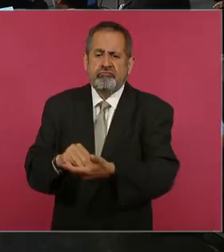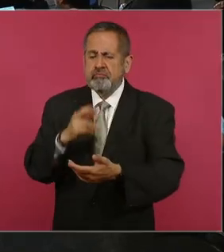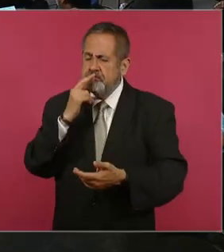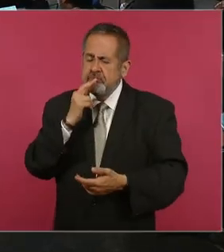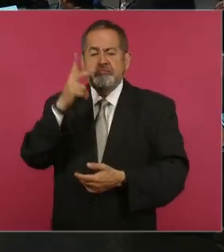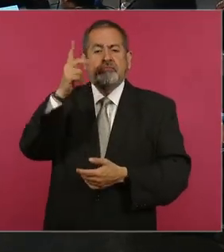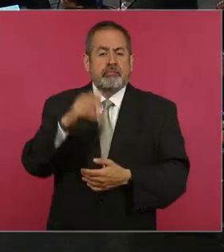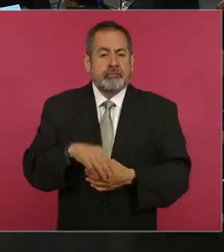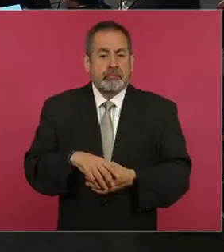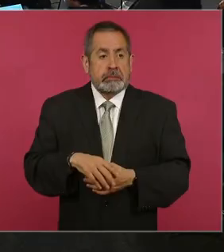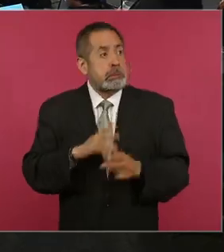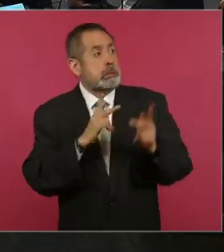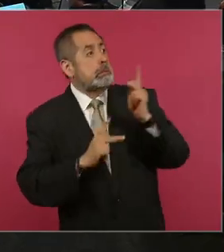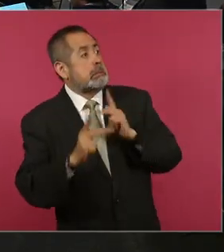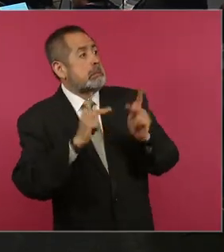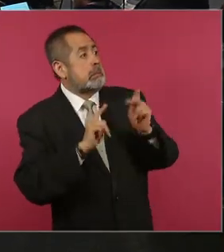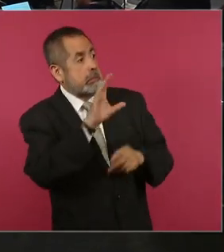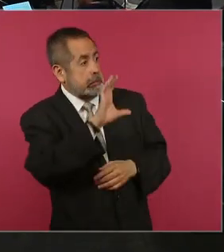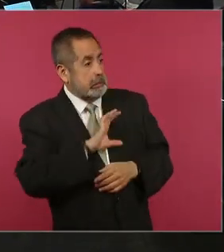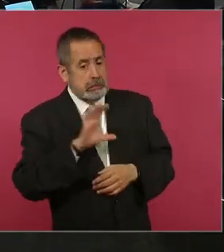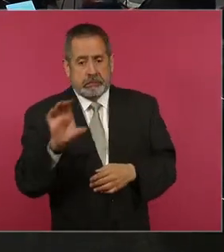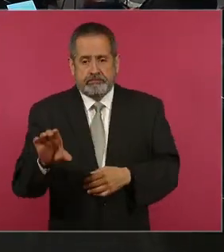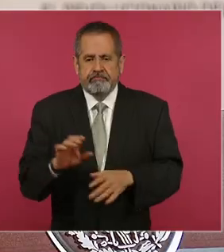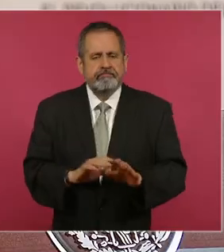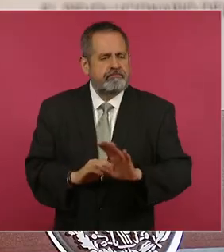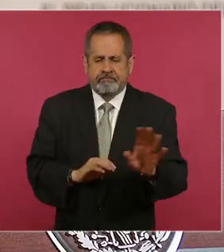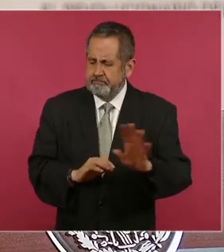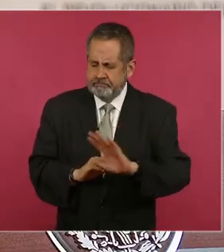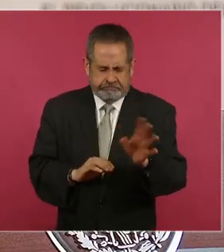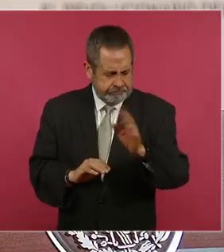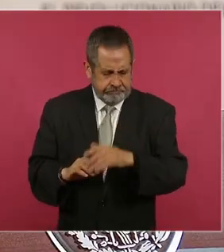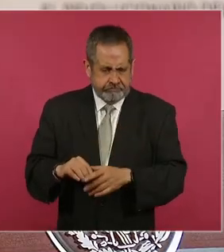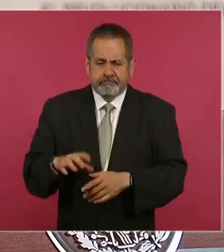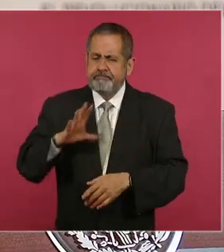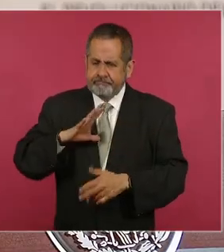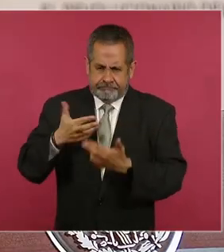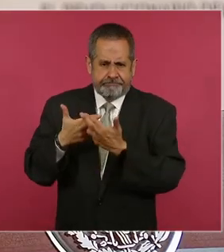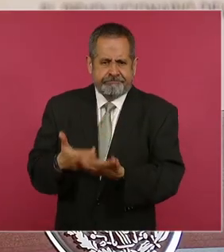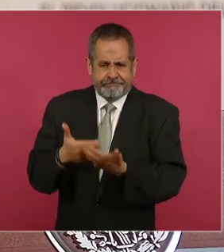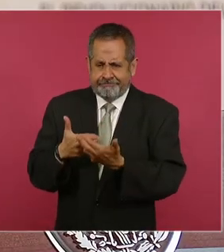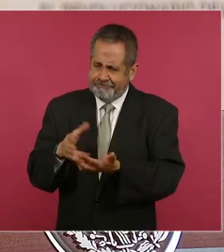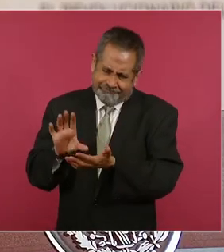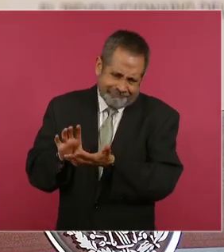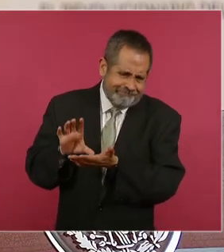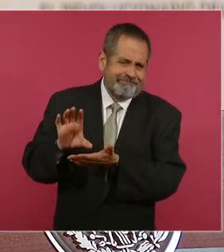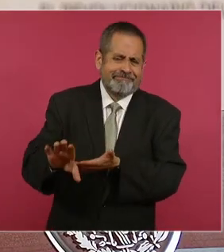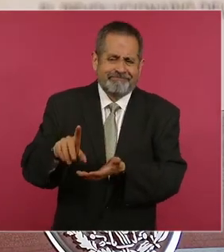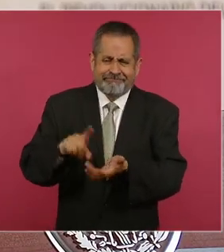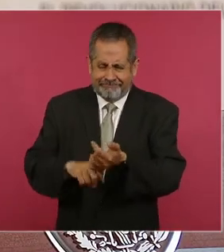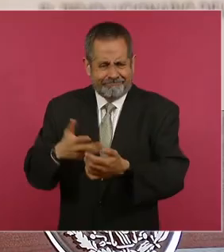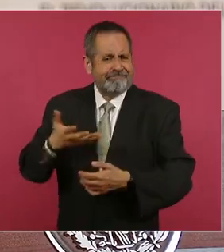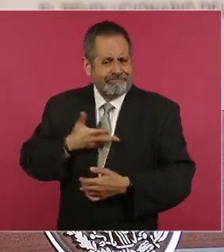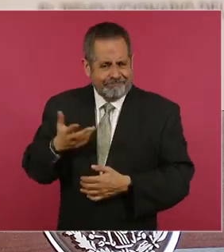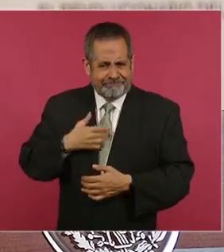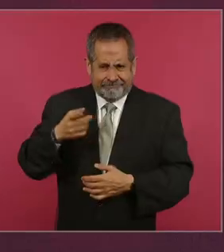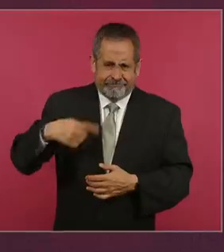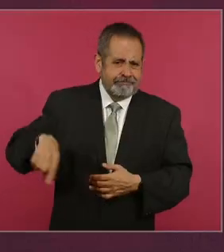sin deuda, lo que le corresponde a la gente.